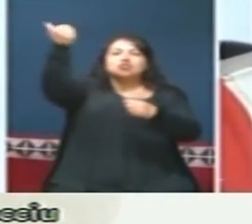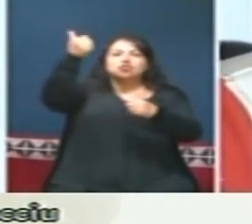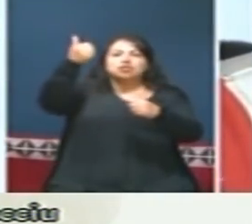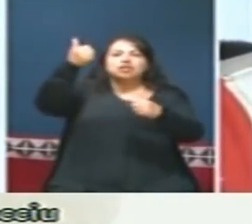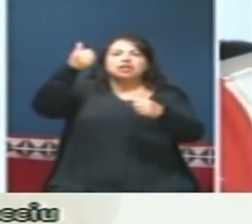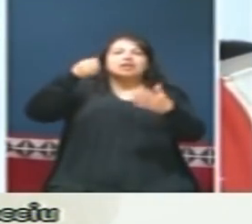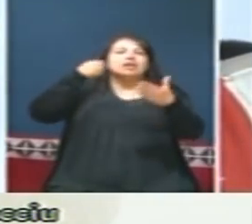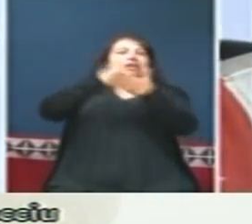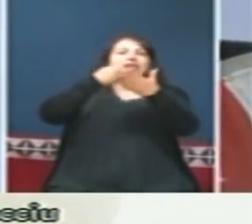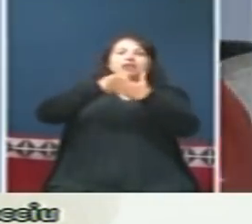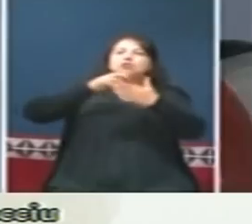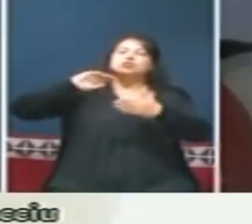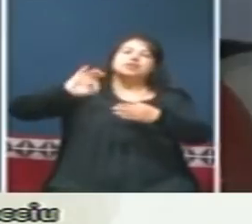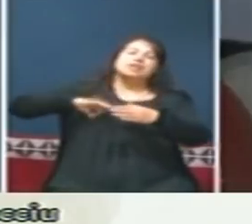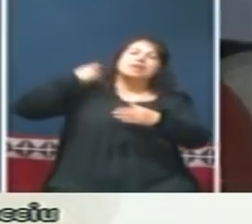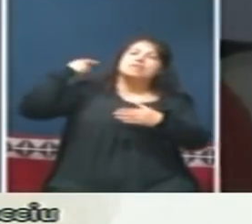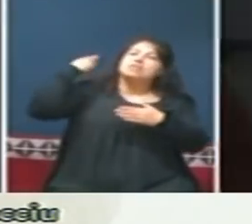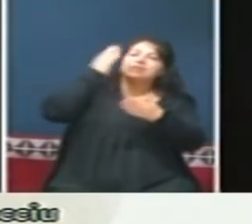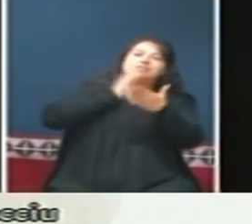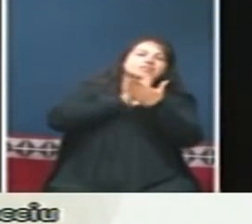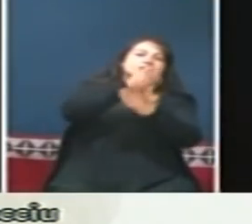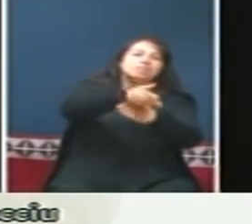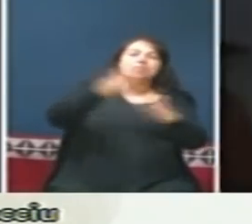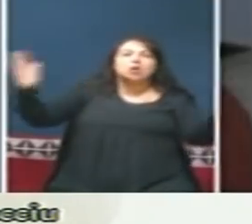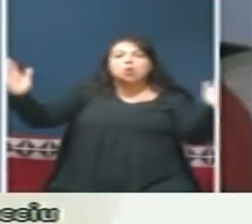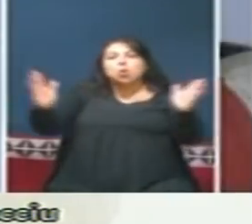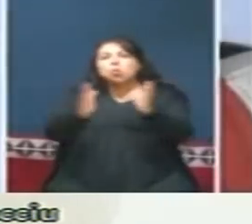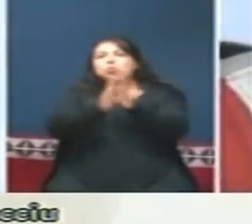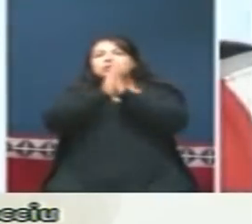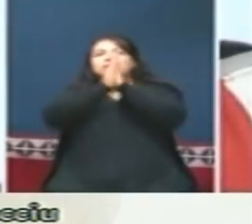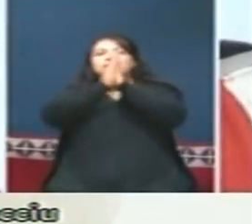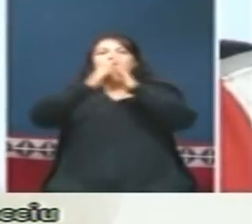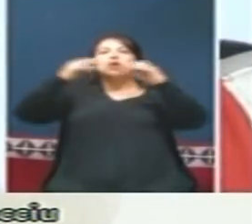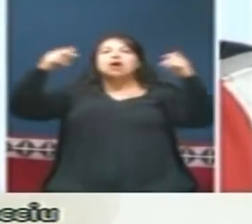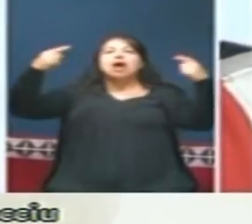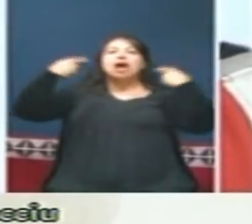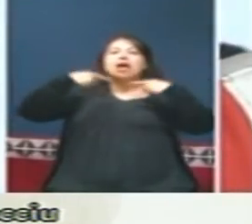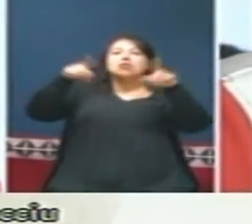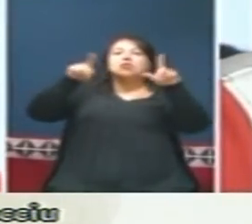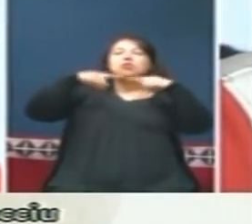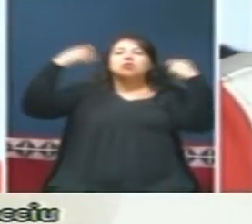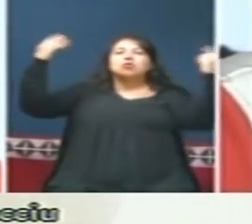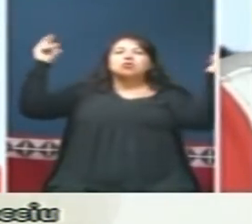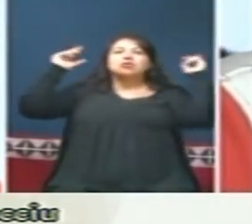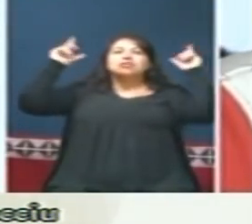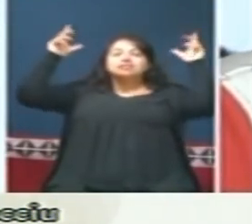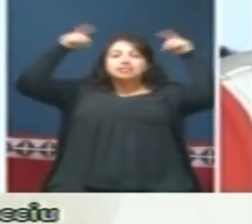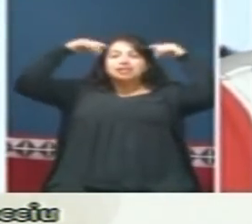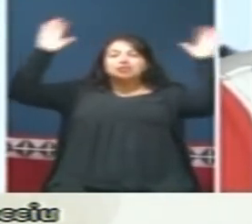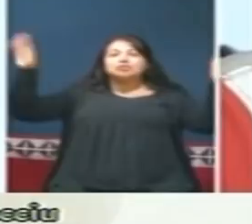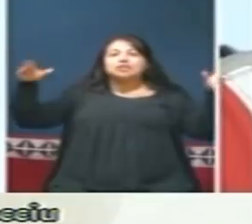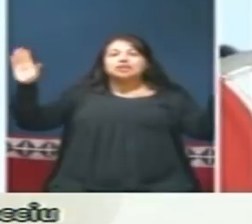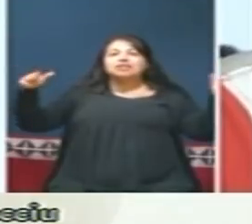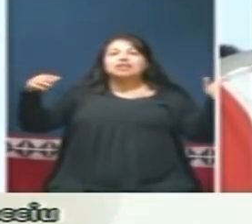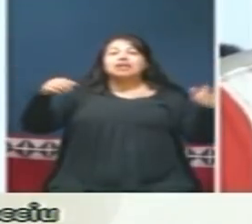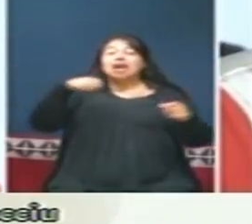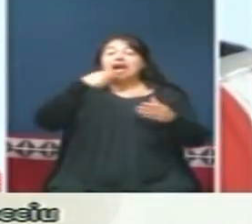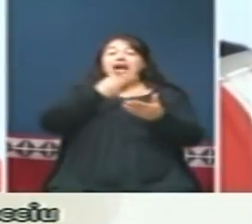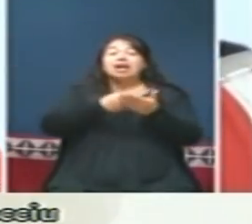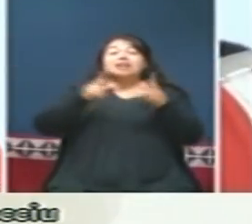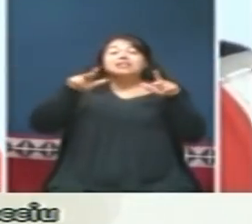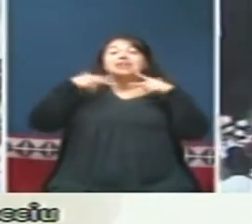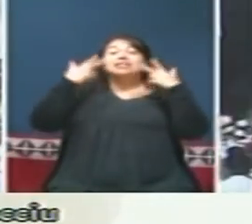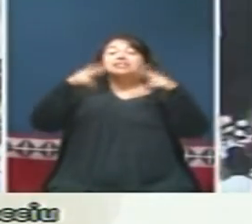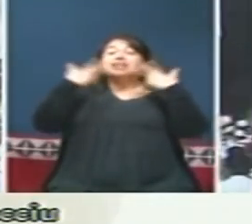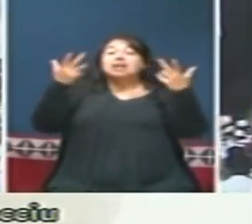Señor nuestro. Por eso, unidos a los coros de los ángeles que te adoran, cantamos un cántico nuevo y te